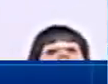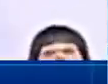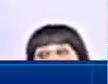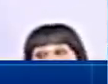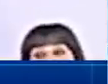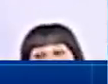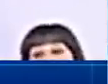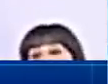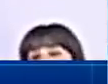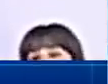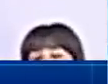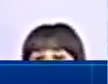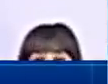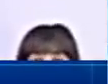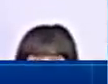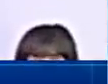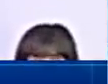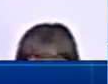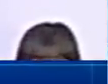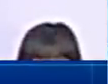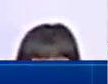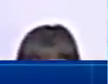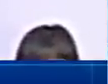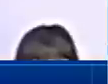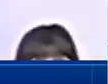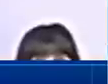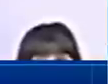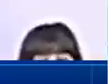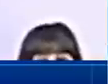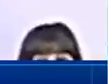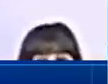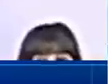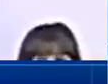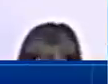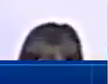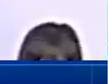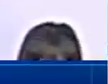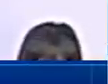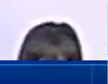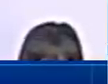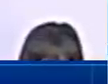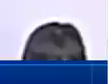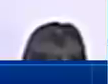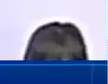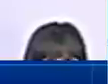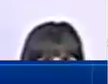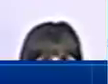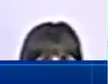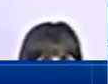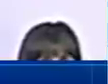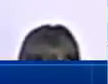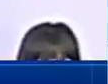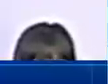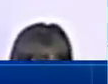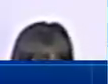para su información, señoría, por supuesto que el Gobierno de España tiene potestad de fijar el salario mínimo interprofesional. Con este Gobierno lo hemos subido durante todo